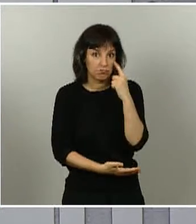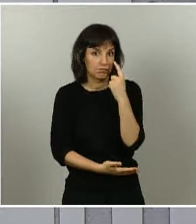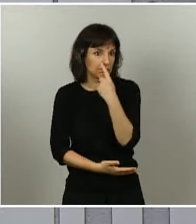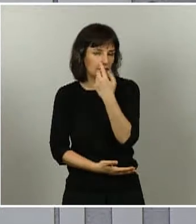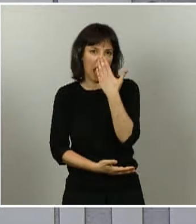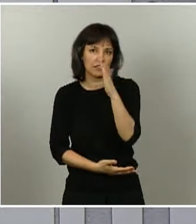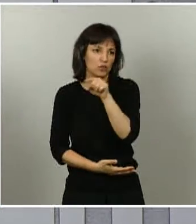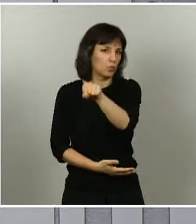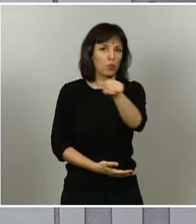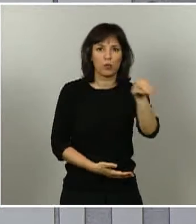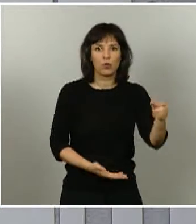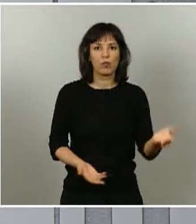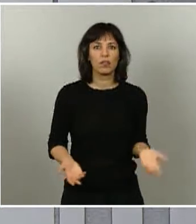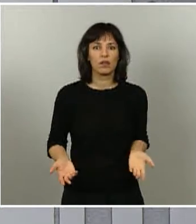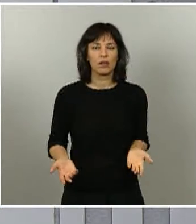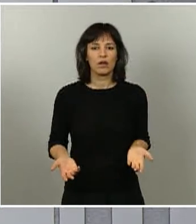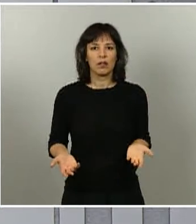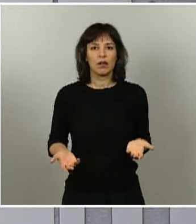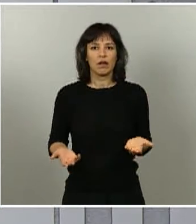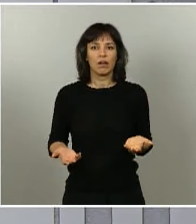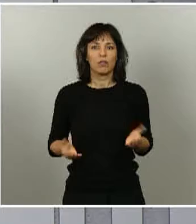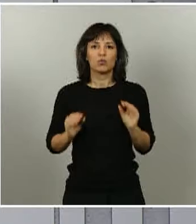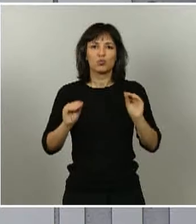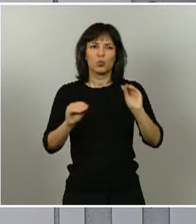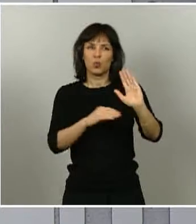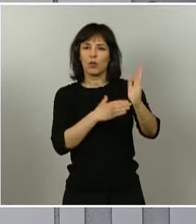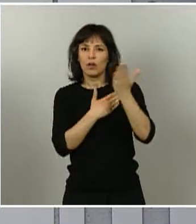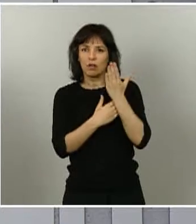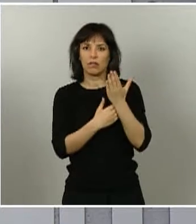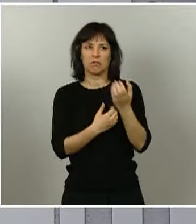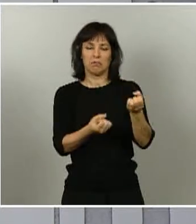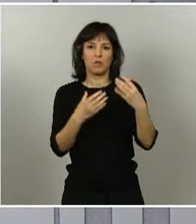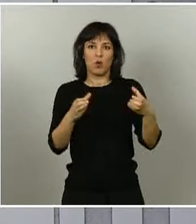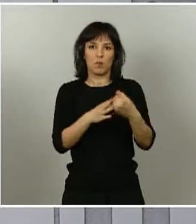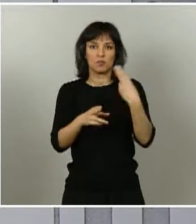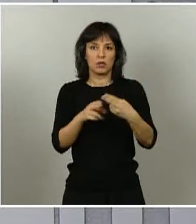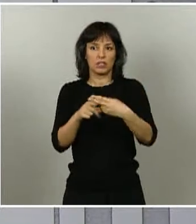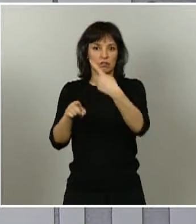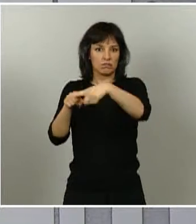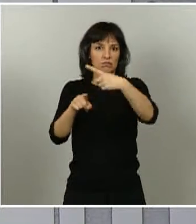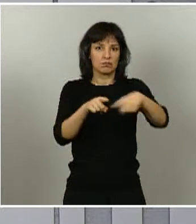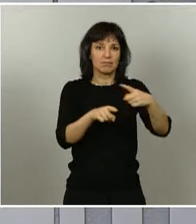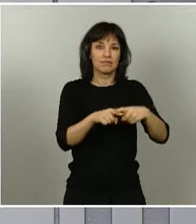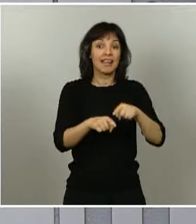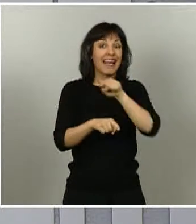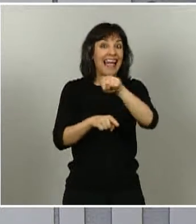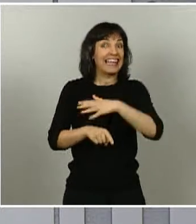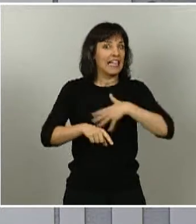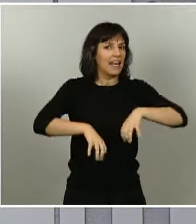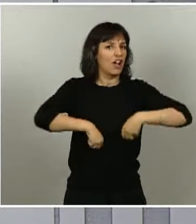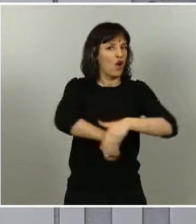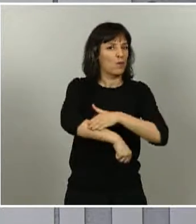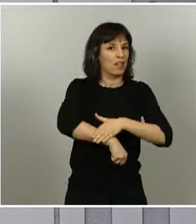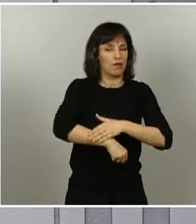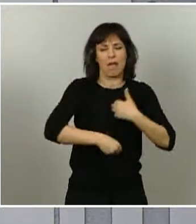sido la posición que han expresado diferentes formaciones políticas con vocación de gobierno. La más clara, la del Partido